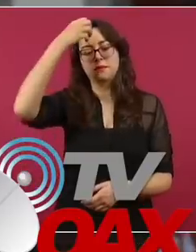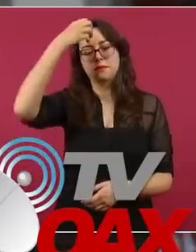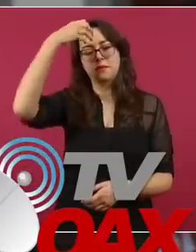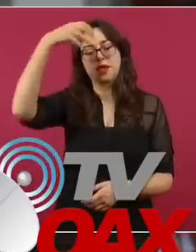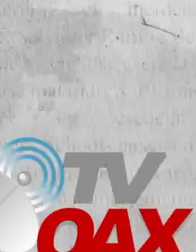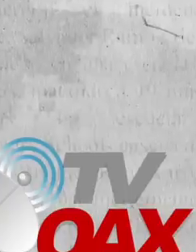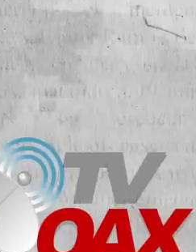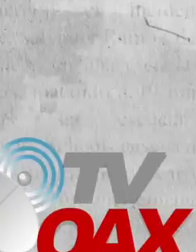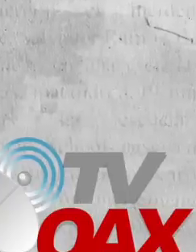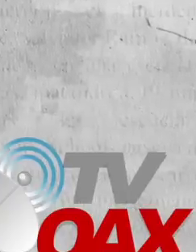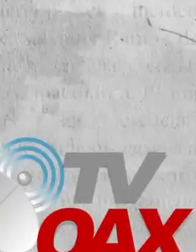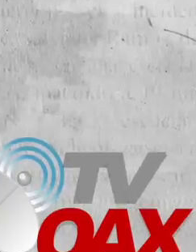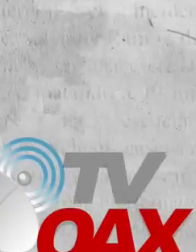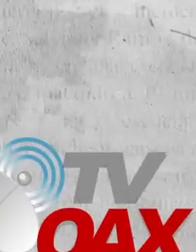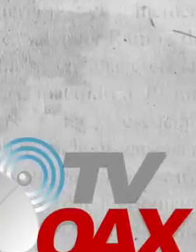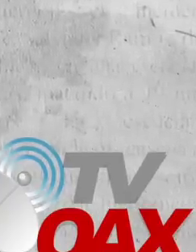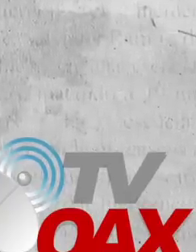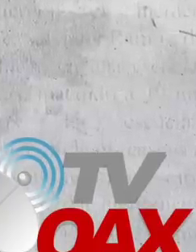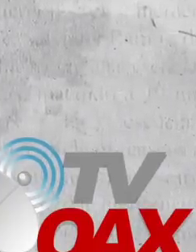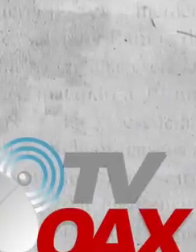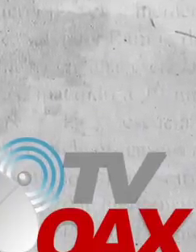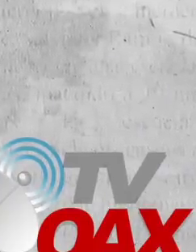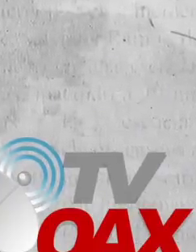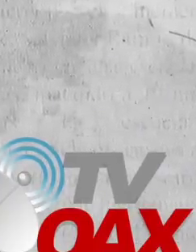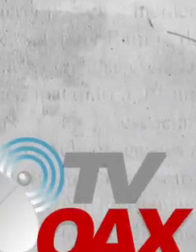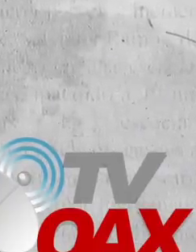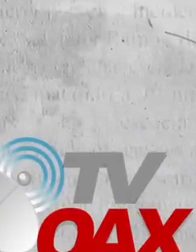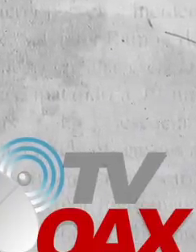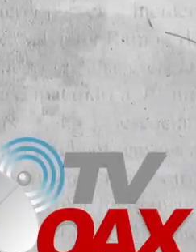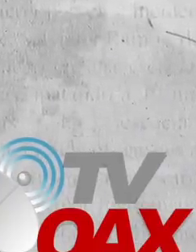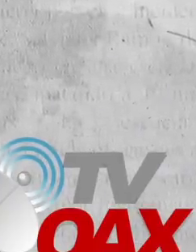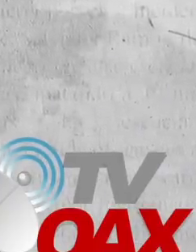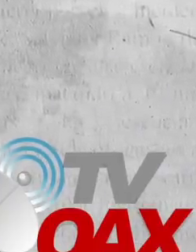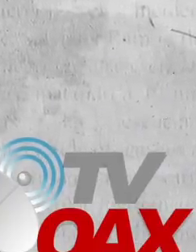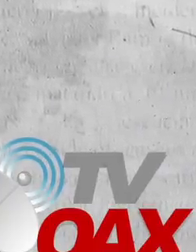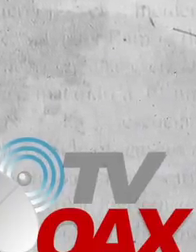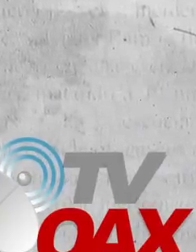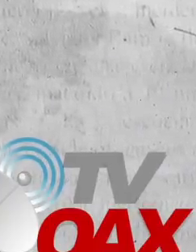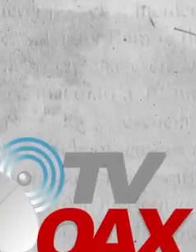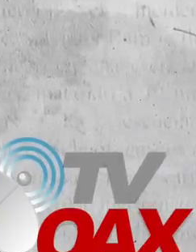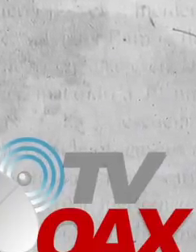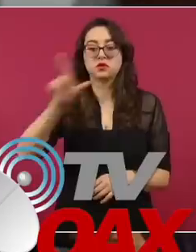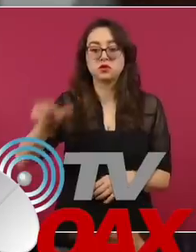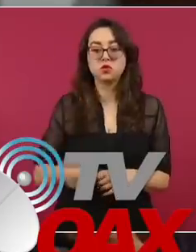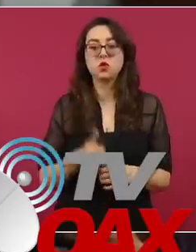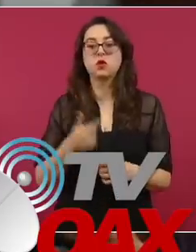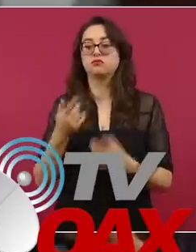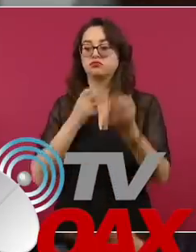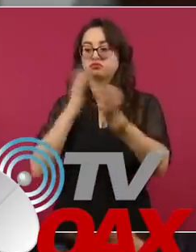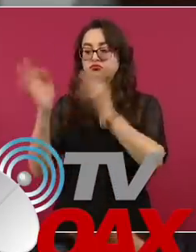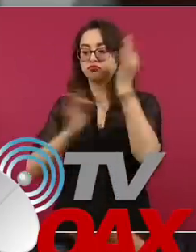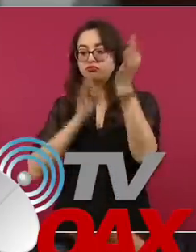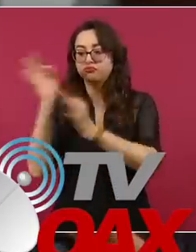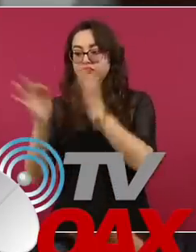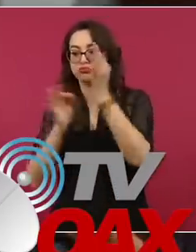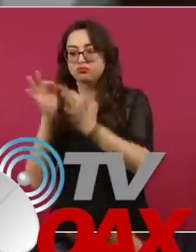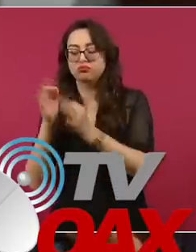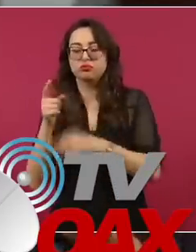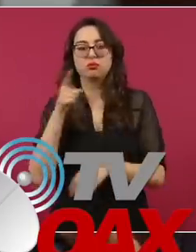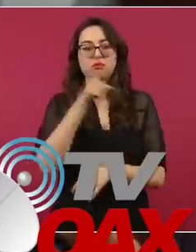Represento a RBC, un canal de televisión que tiene 50 años en el aire, perseguido por las dictaduras. Por eso estoy